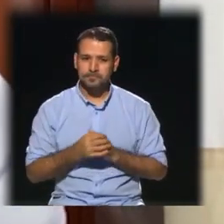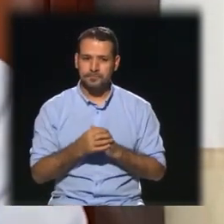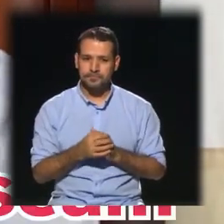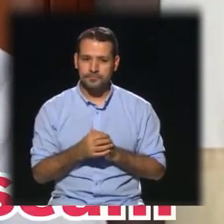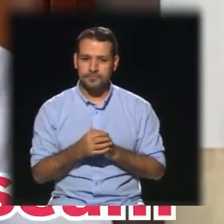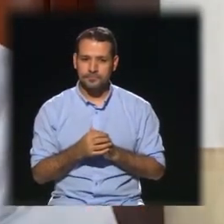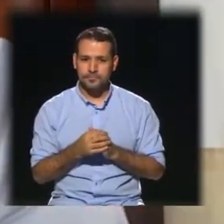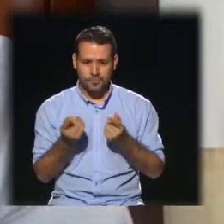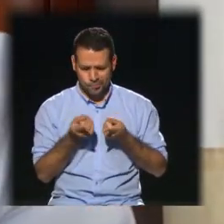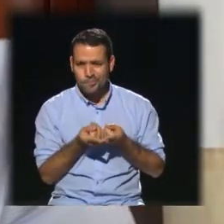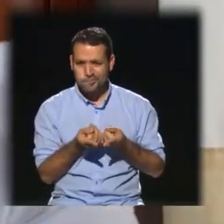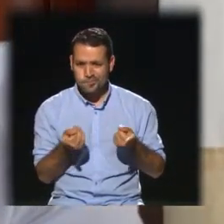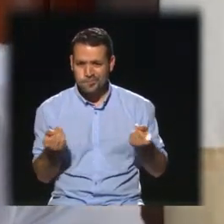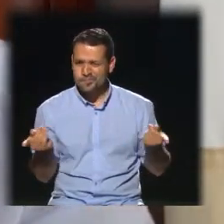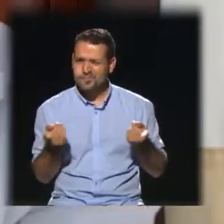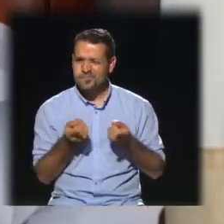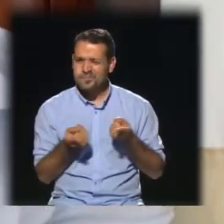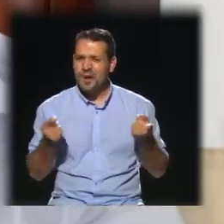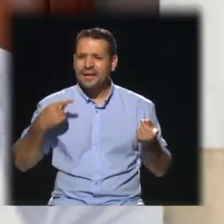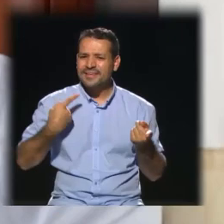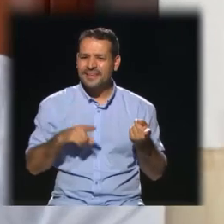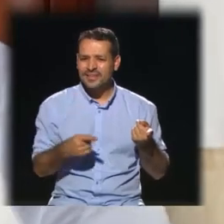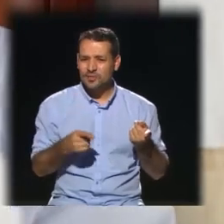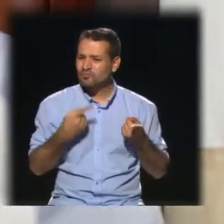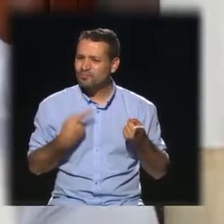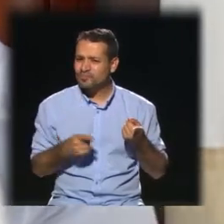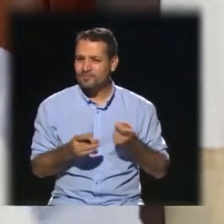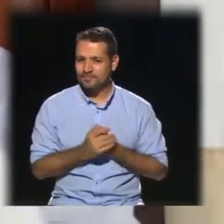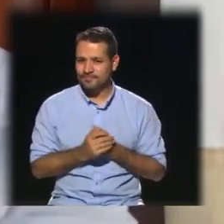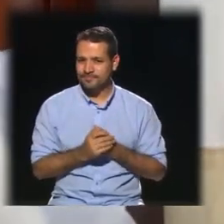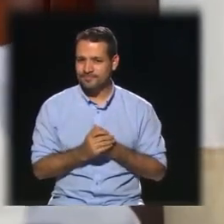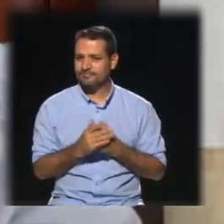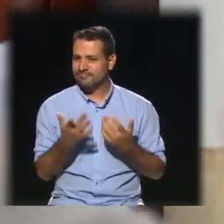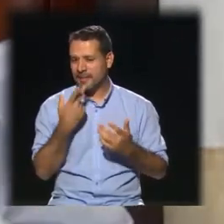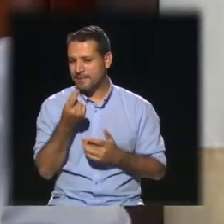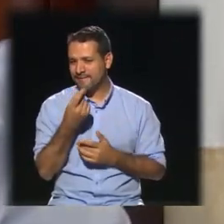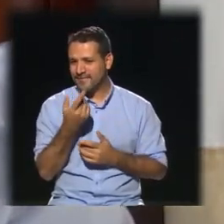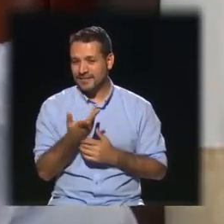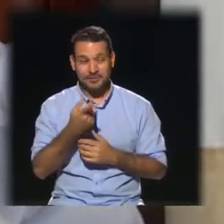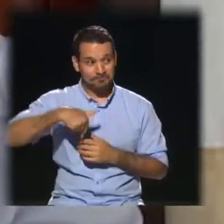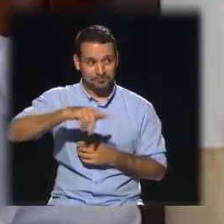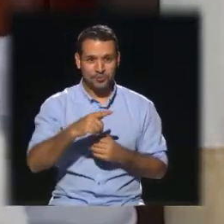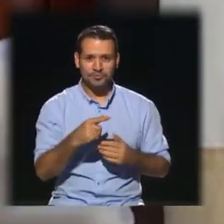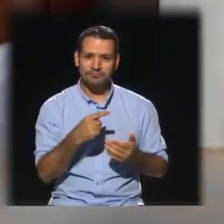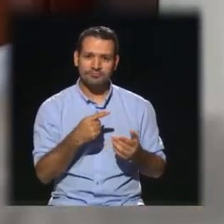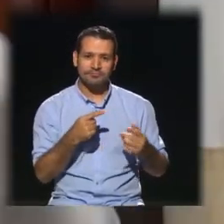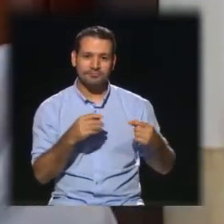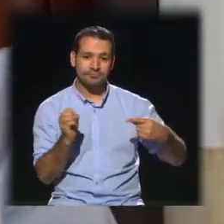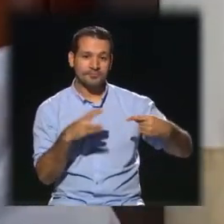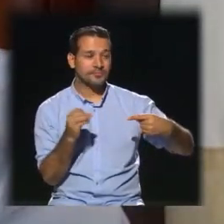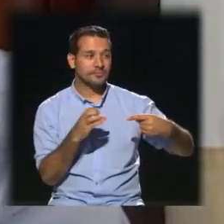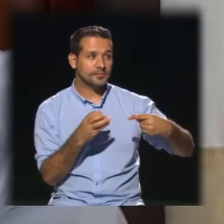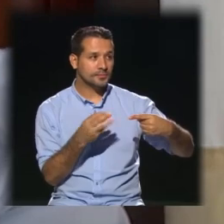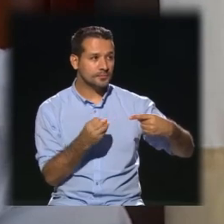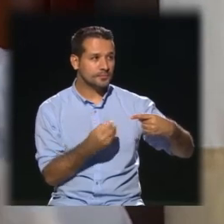la ad nauseum. ¿Cómo así? La ad nauseum. ¡Ay! Te la voy a aplicar, está más fácil. Es cuando tú estás en el debate y el otro te apabulla